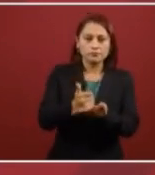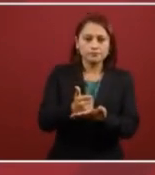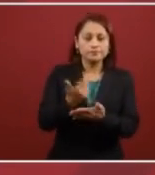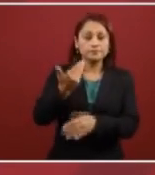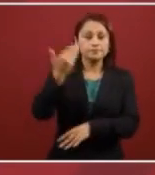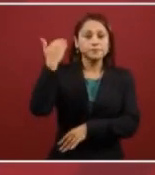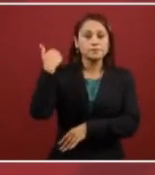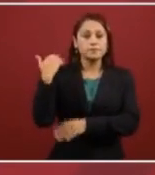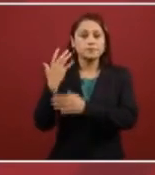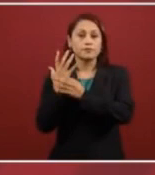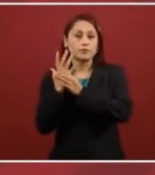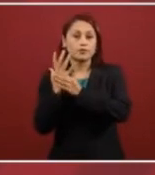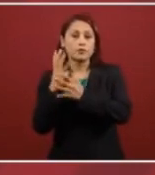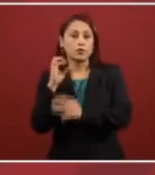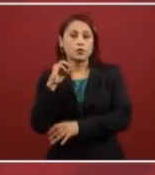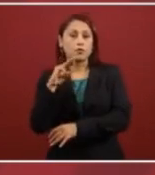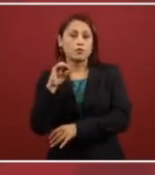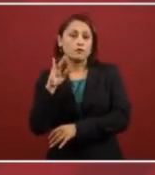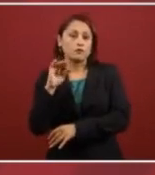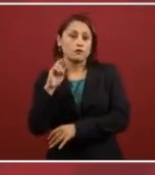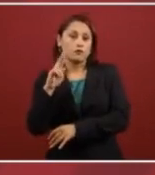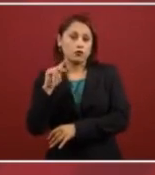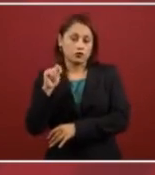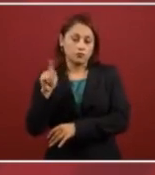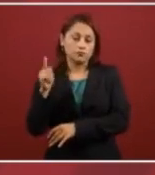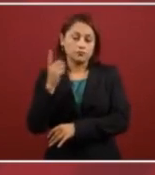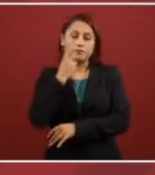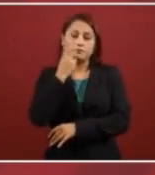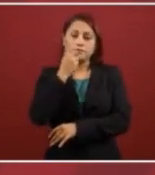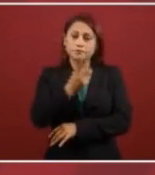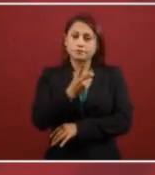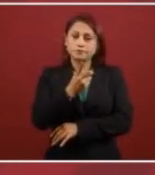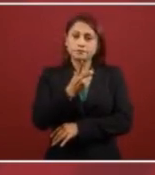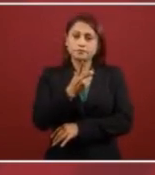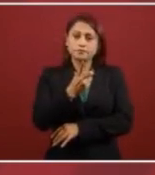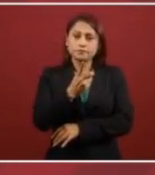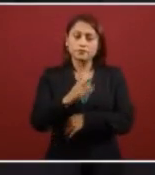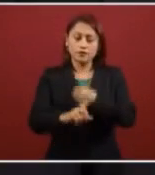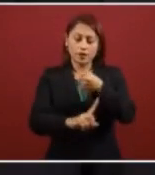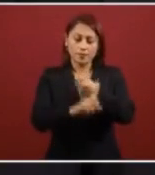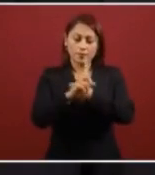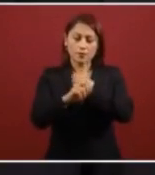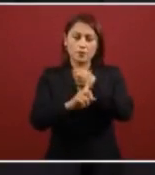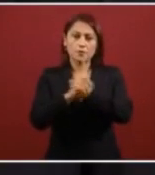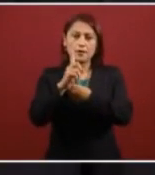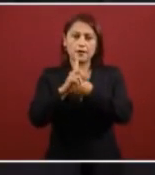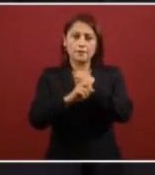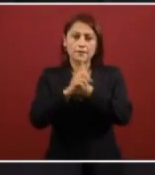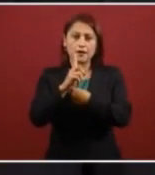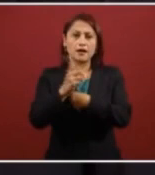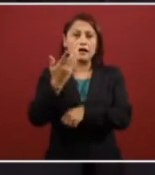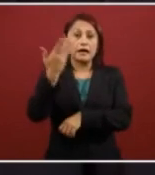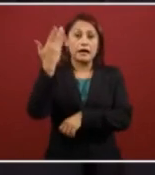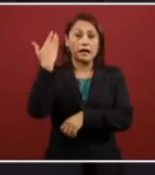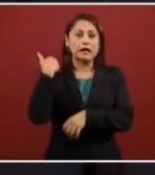que los problemas se resolvían. That problems were resolved. Con apretones de manos. With